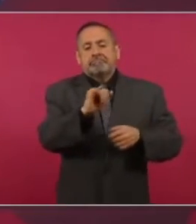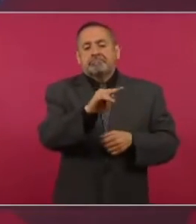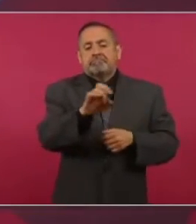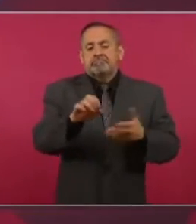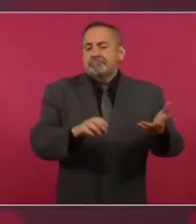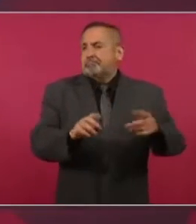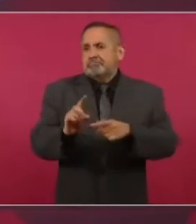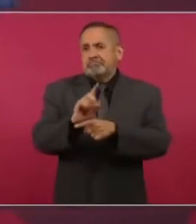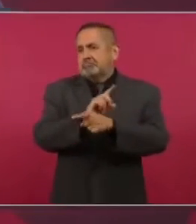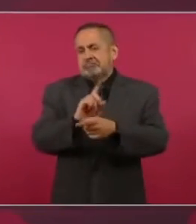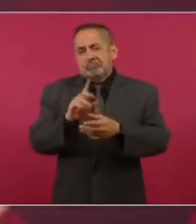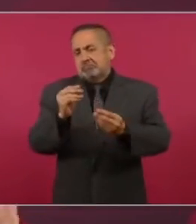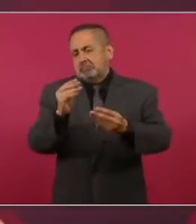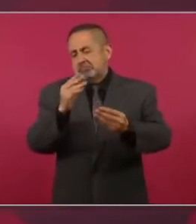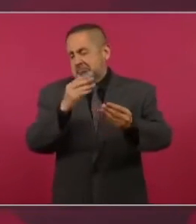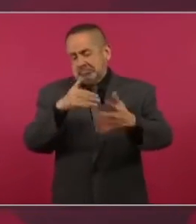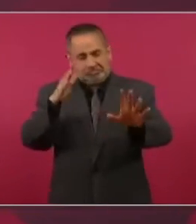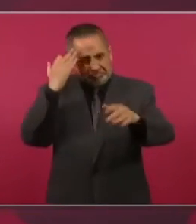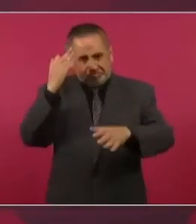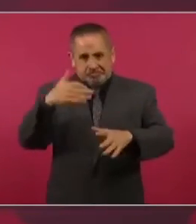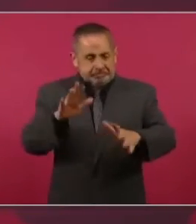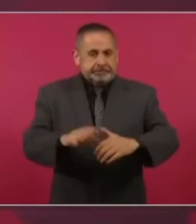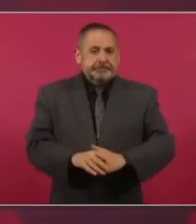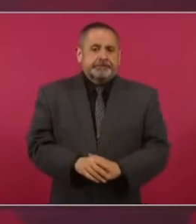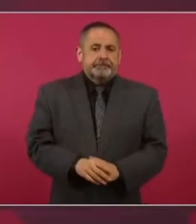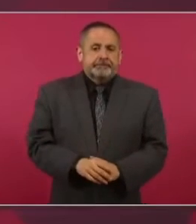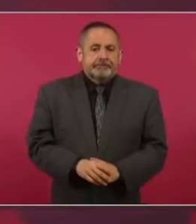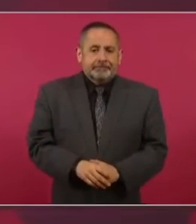desde hace muchísimo tiempo.